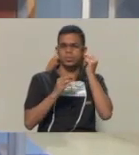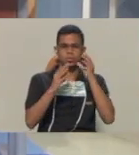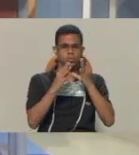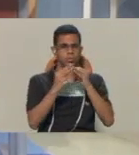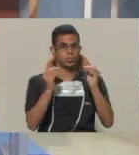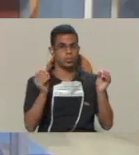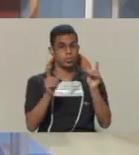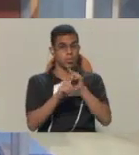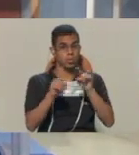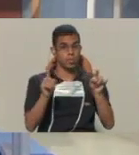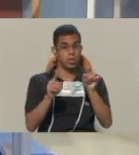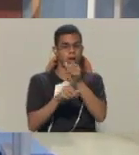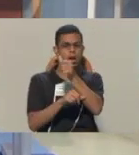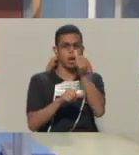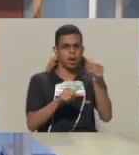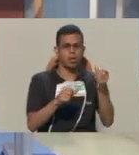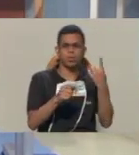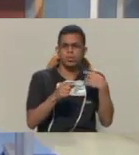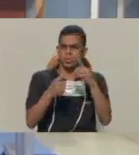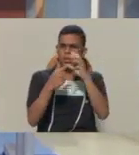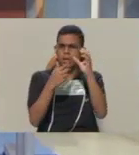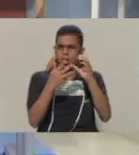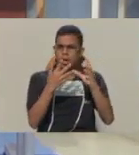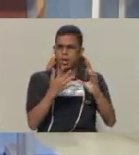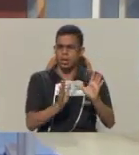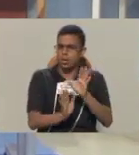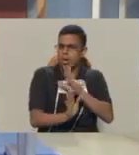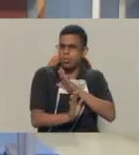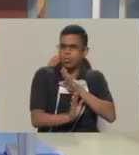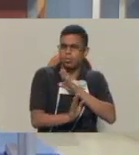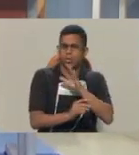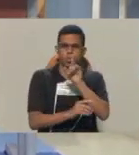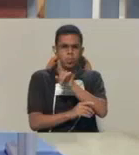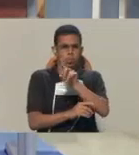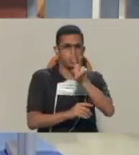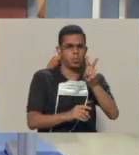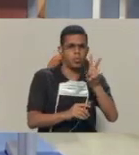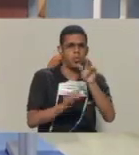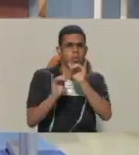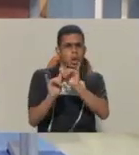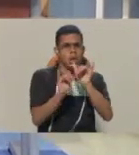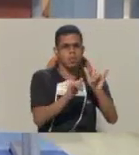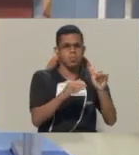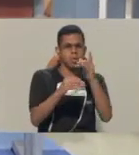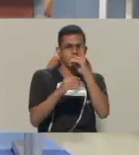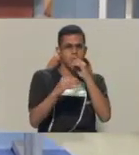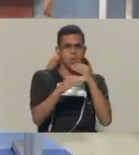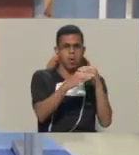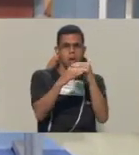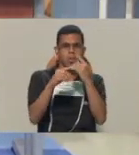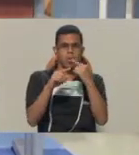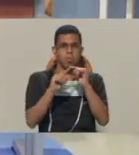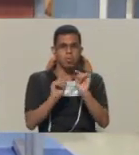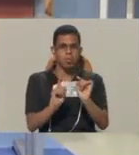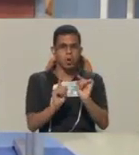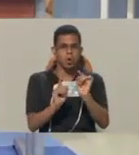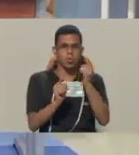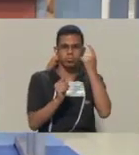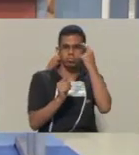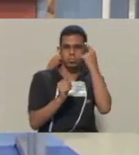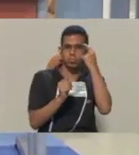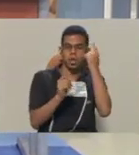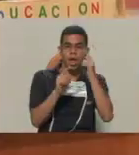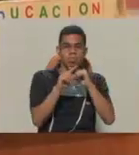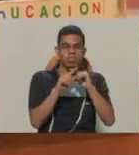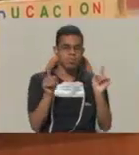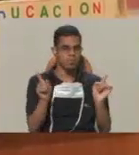son diferentes, ¿verdad? Cada uno tiene una característica diferente. Podemos tener dos o tres niños en casa con la misma edad y cada uno va a tener una edad